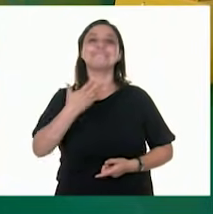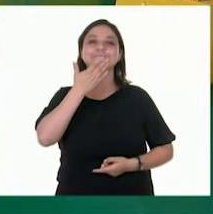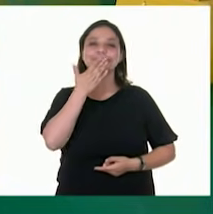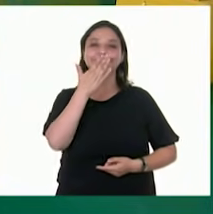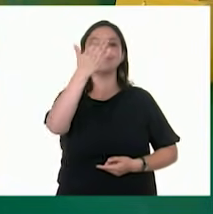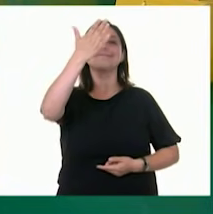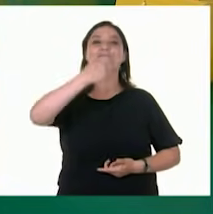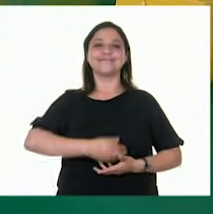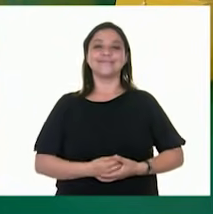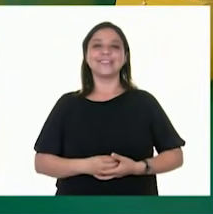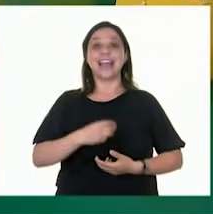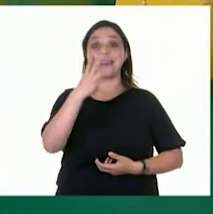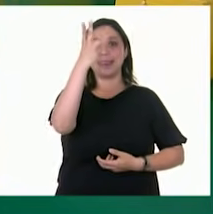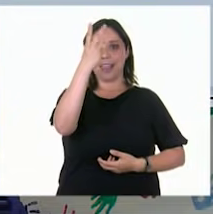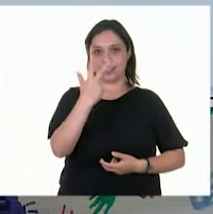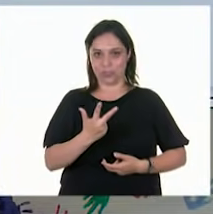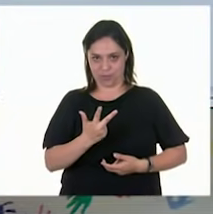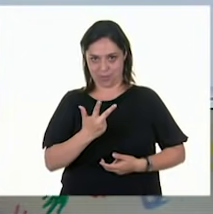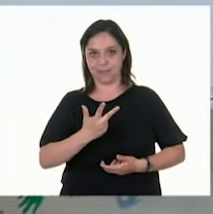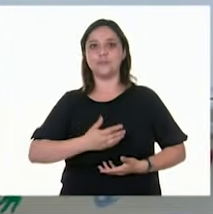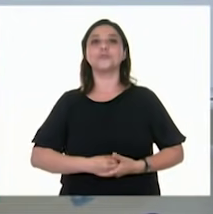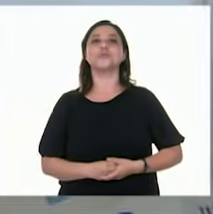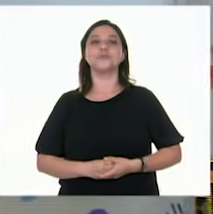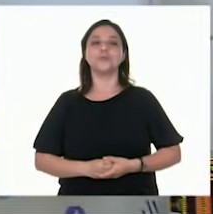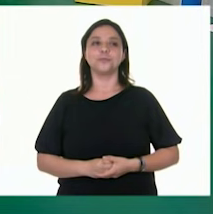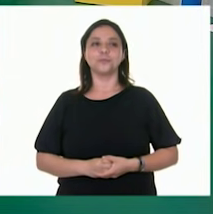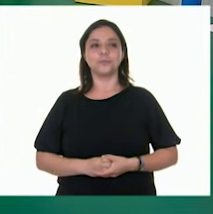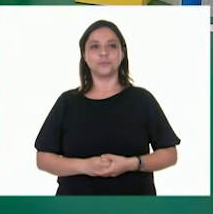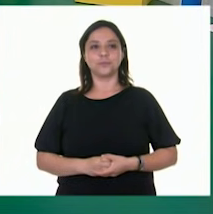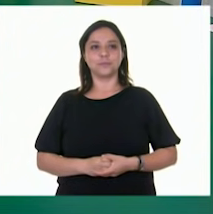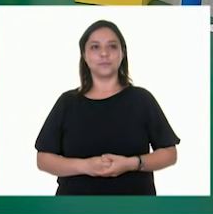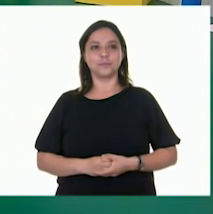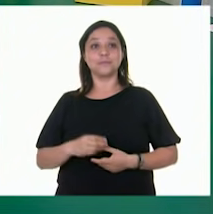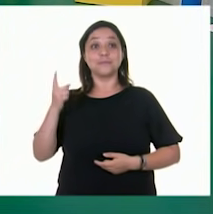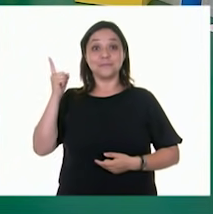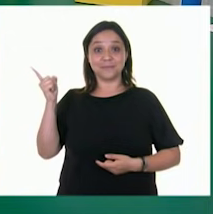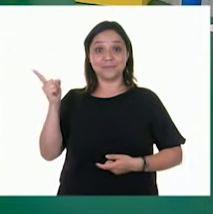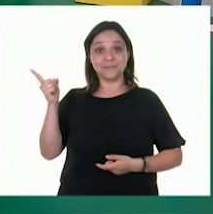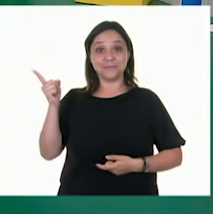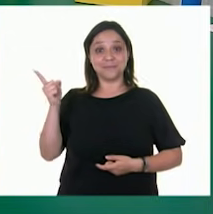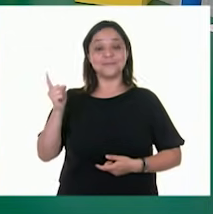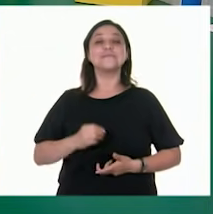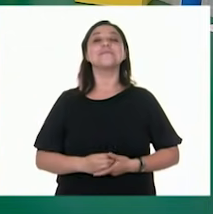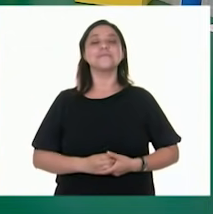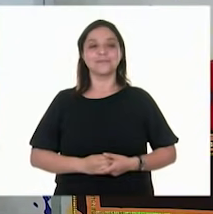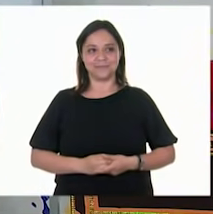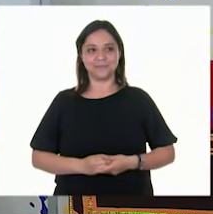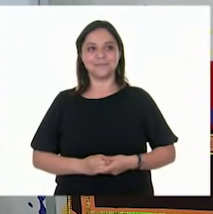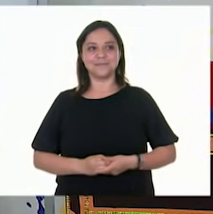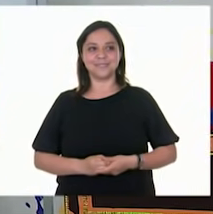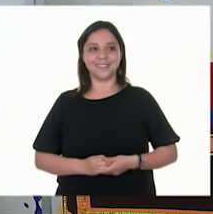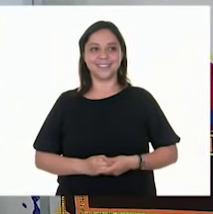vamos a ver, 3 octavos. Vamos a ponerlo entonces aquí, 3 octavos.